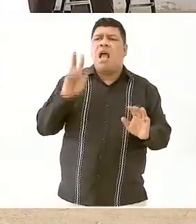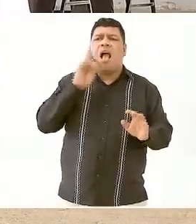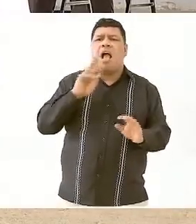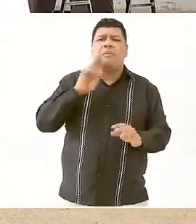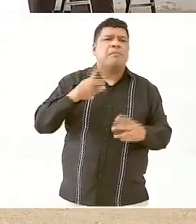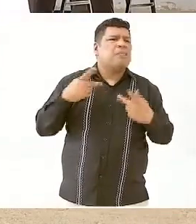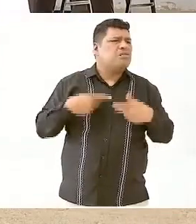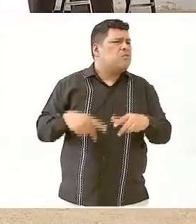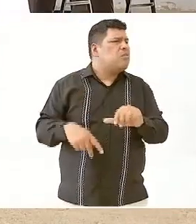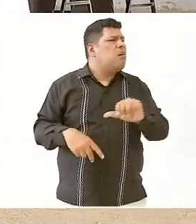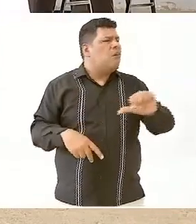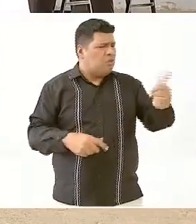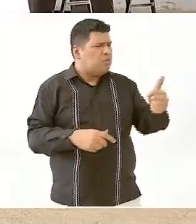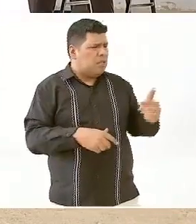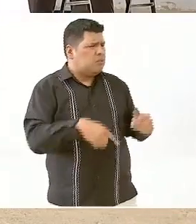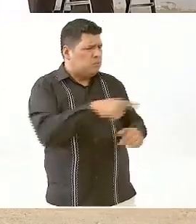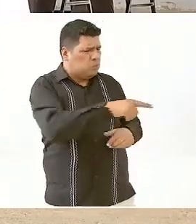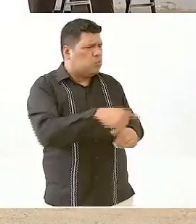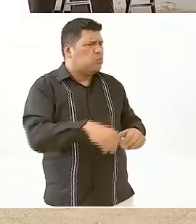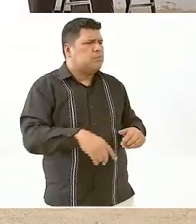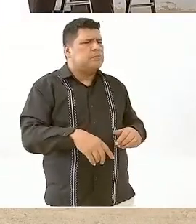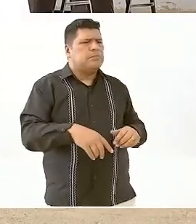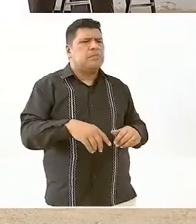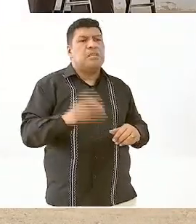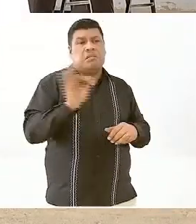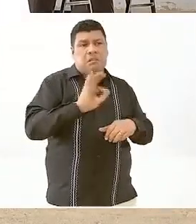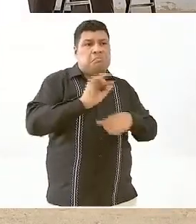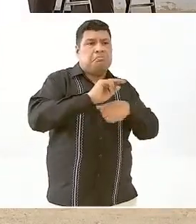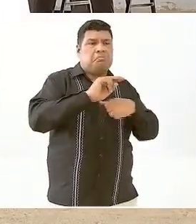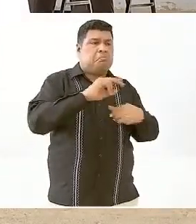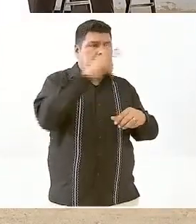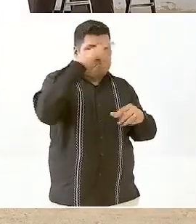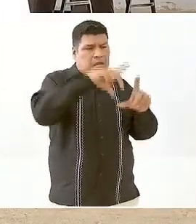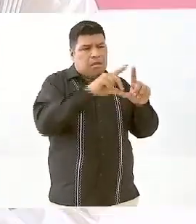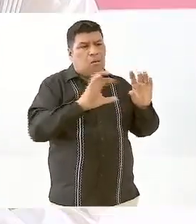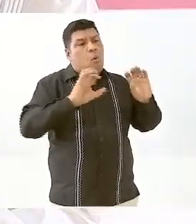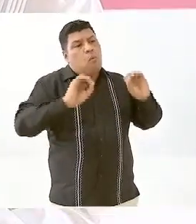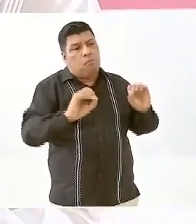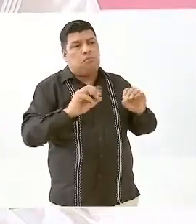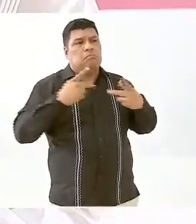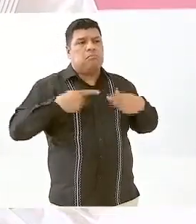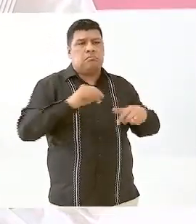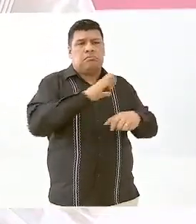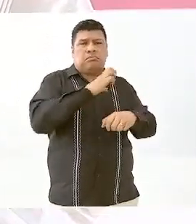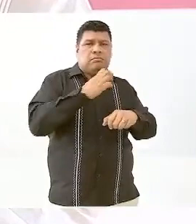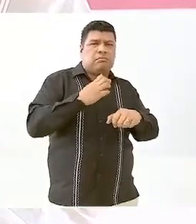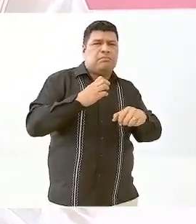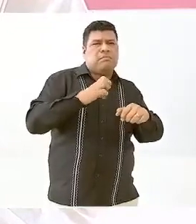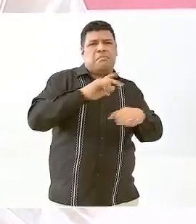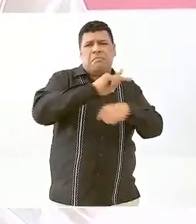inversionistas privados, nacionales o extranjeros. Eso